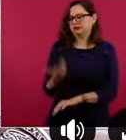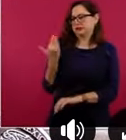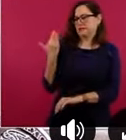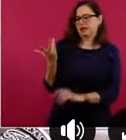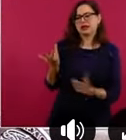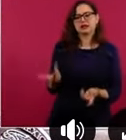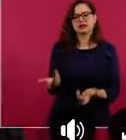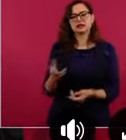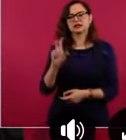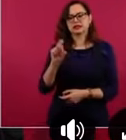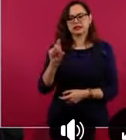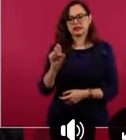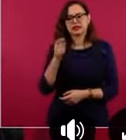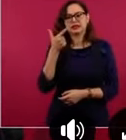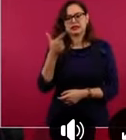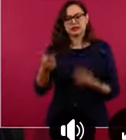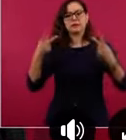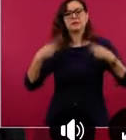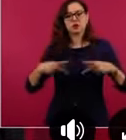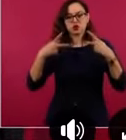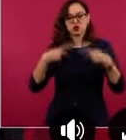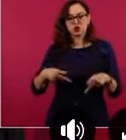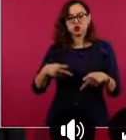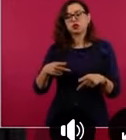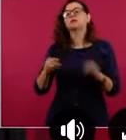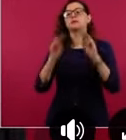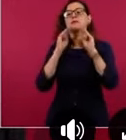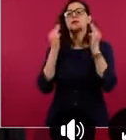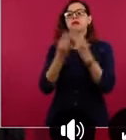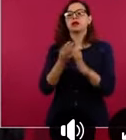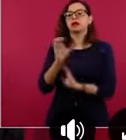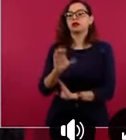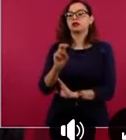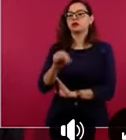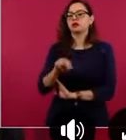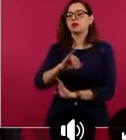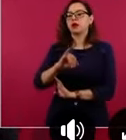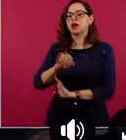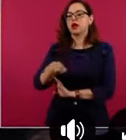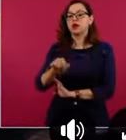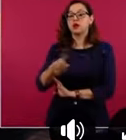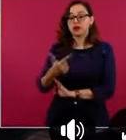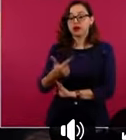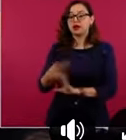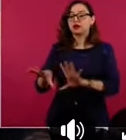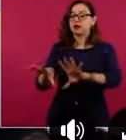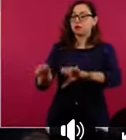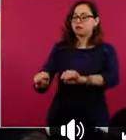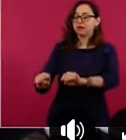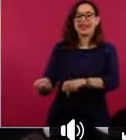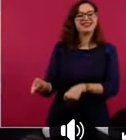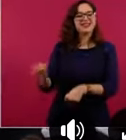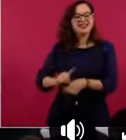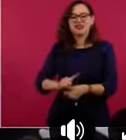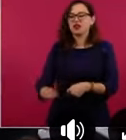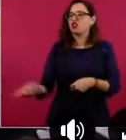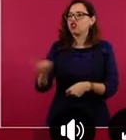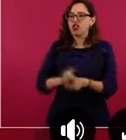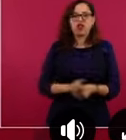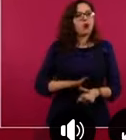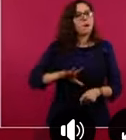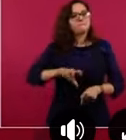también de un grupo delictivo vinculado al cártel Jalisco Nueva Generación. Es decir, todos los días están haciendo detenciones en todo el país y de